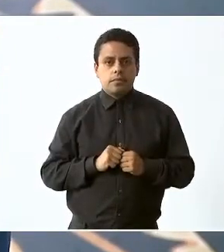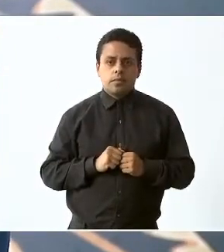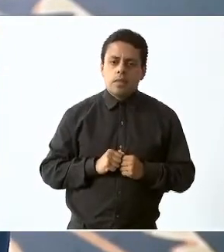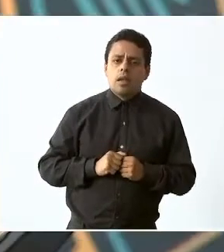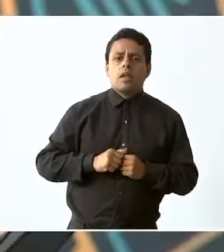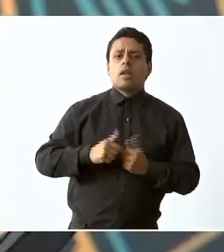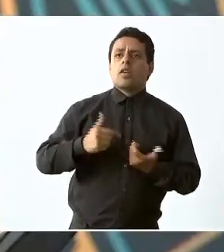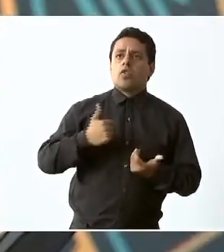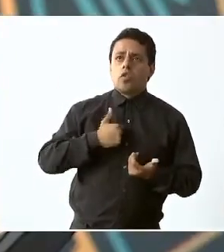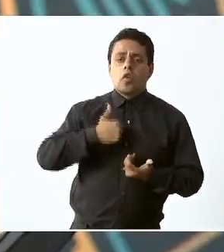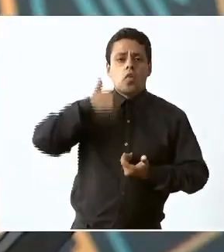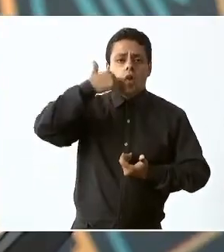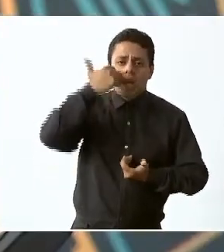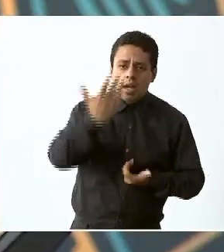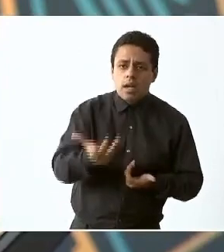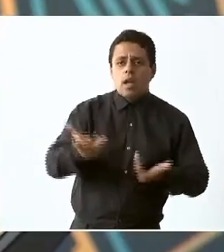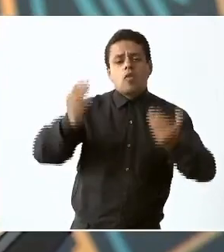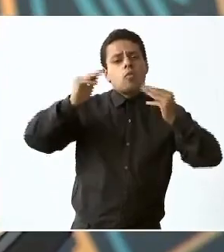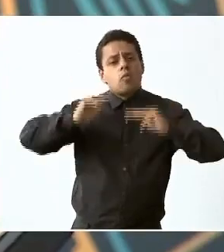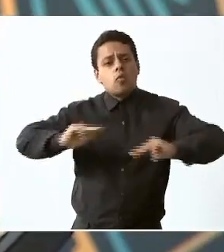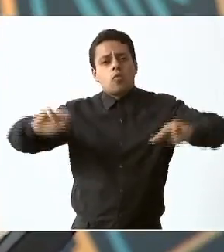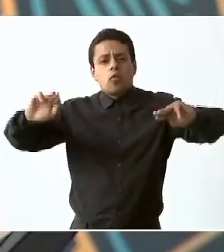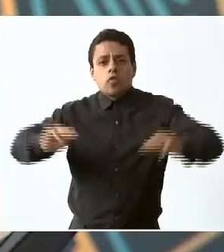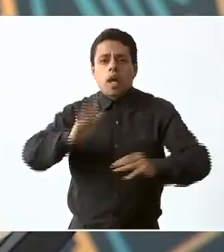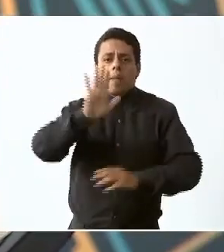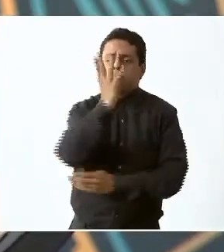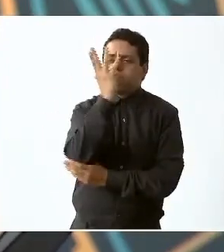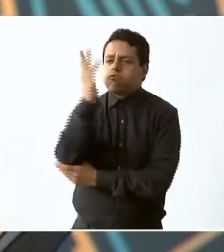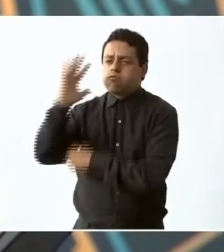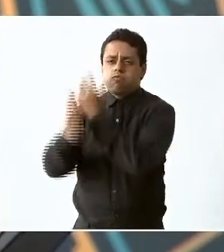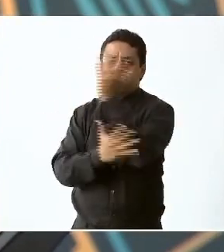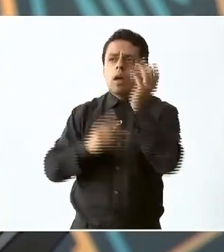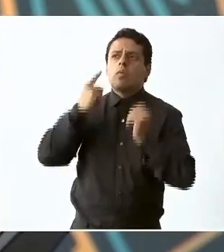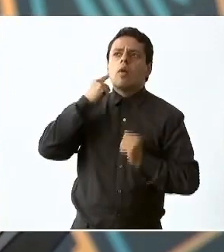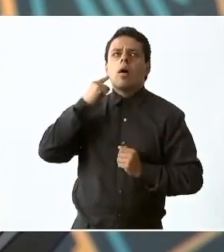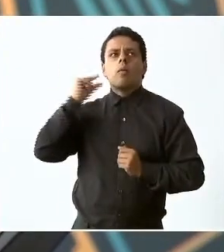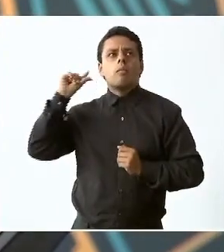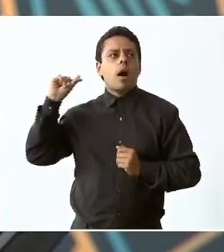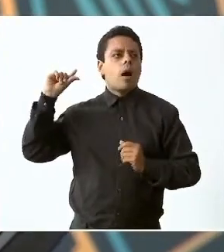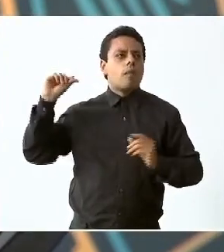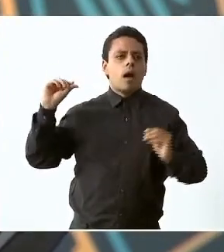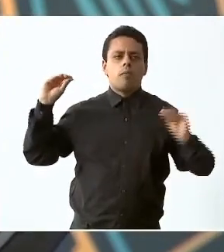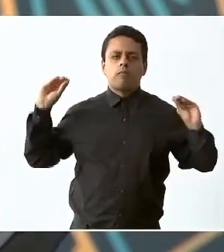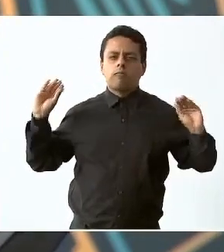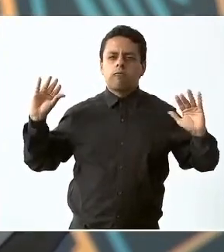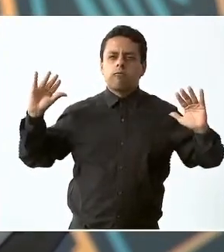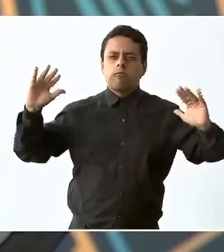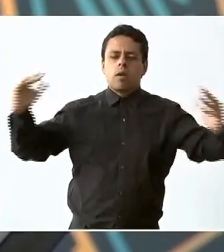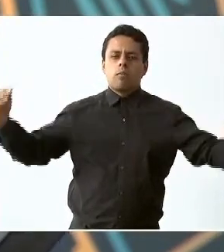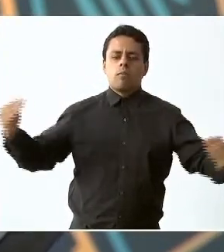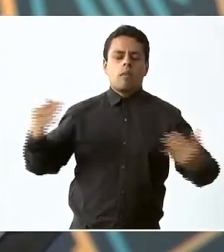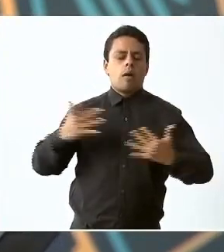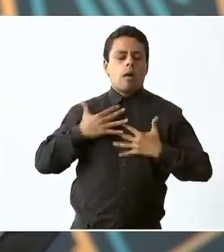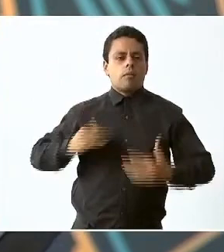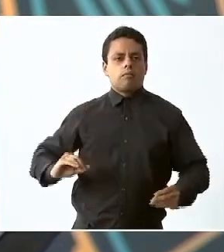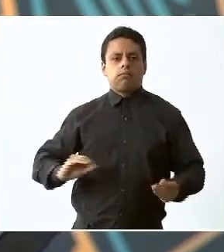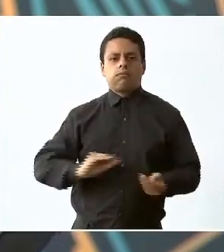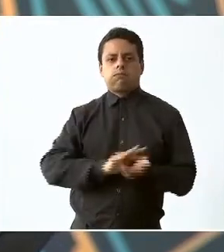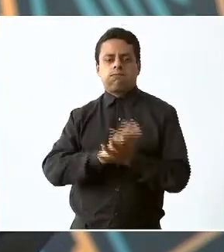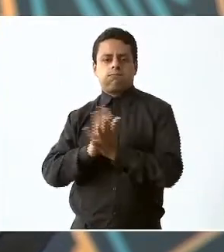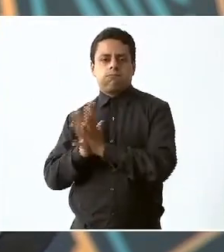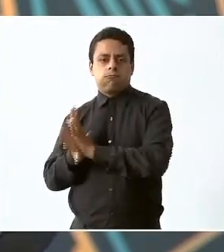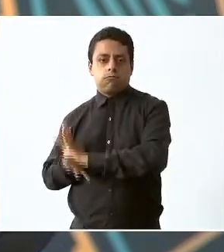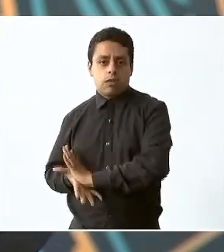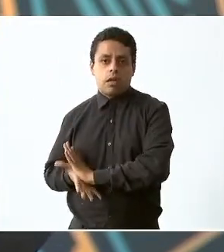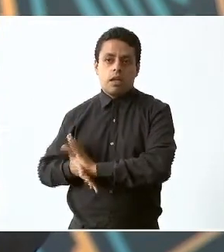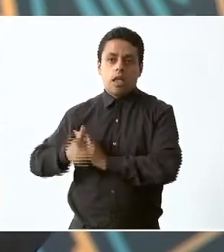permite que te envuelva en la más honda música de selva, con que me modelaste por entero al golpe cadencioso de